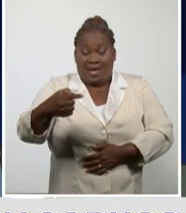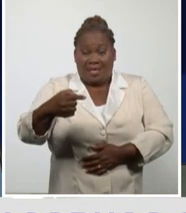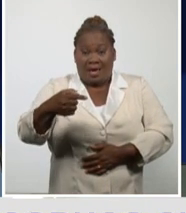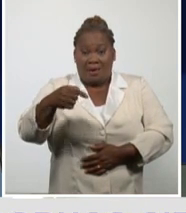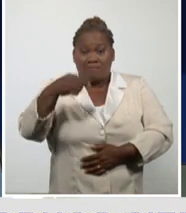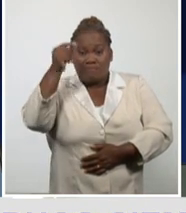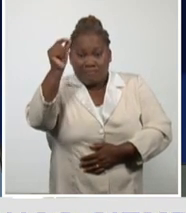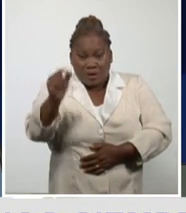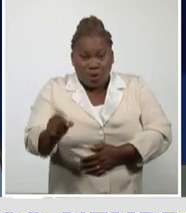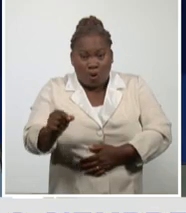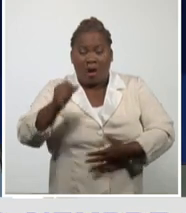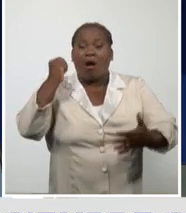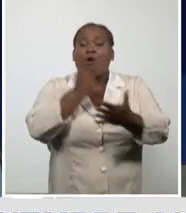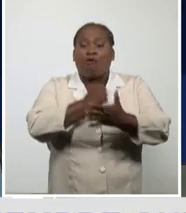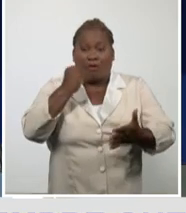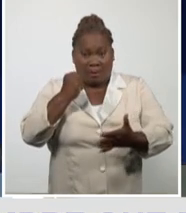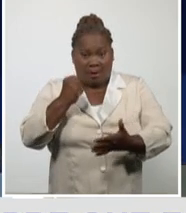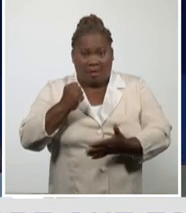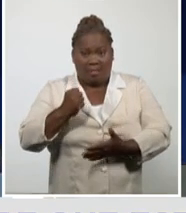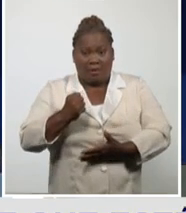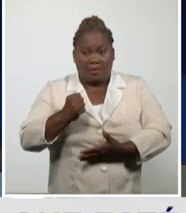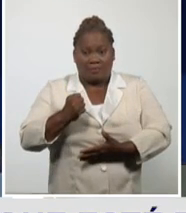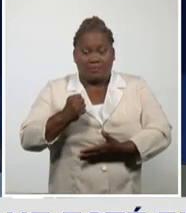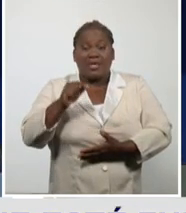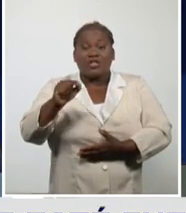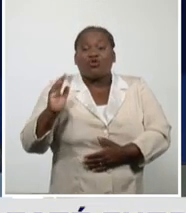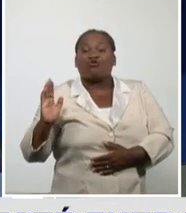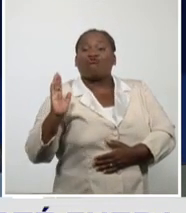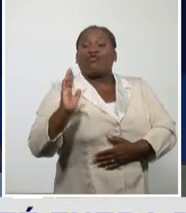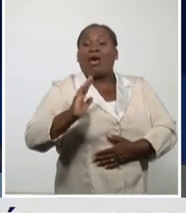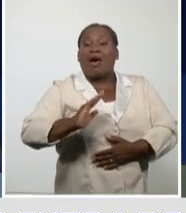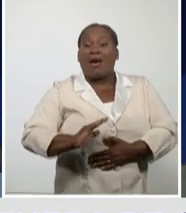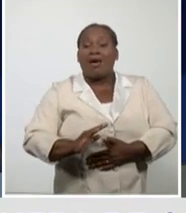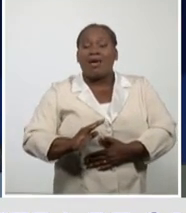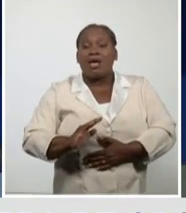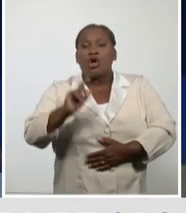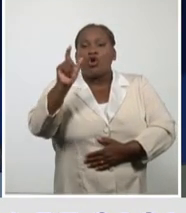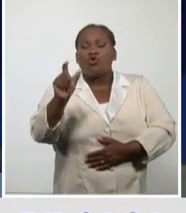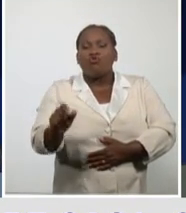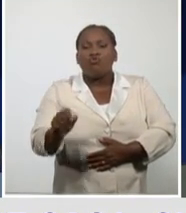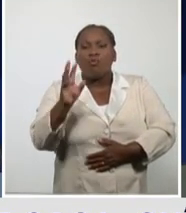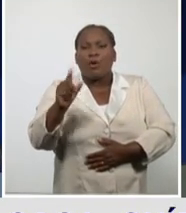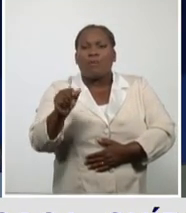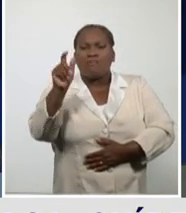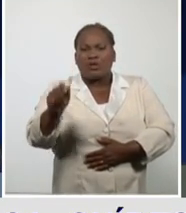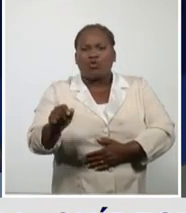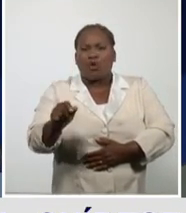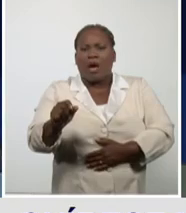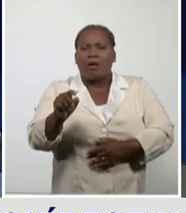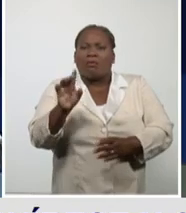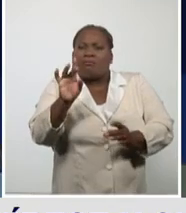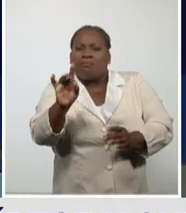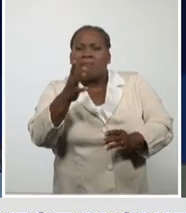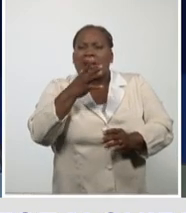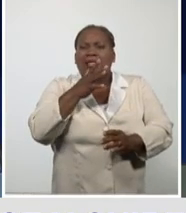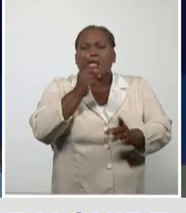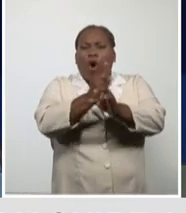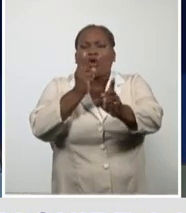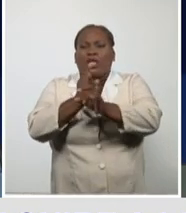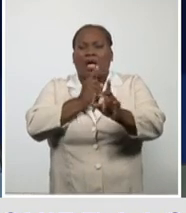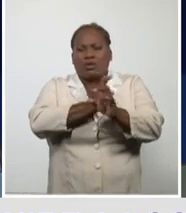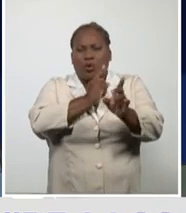se confirma pues genera un número de personas sospechosas, o sea, personas que han estado en contacto con esa